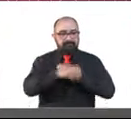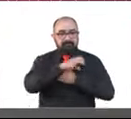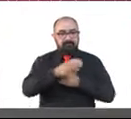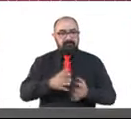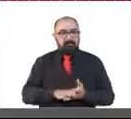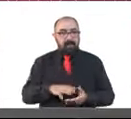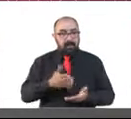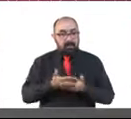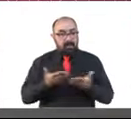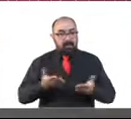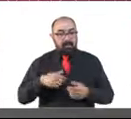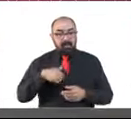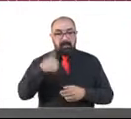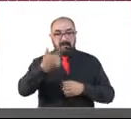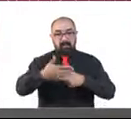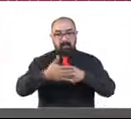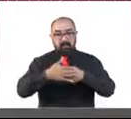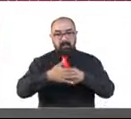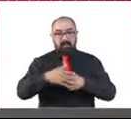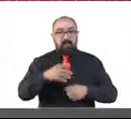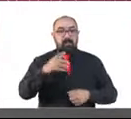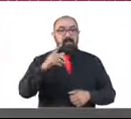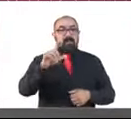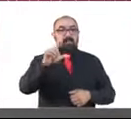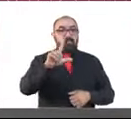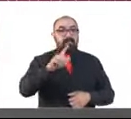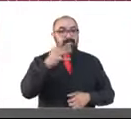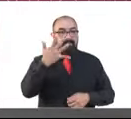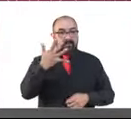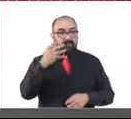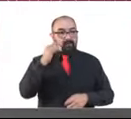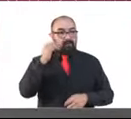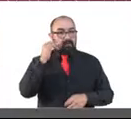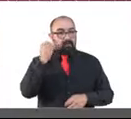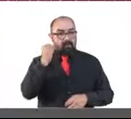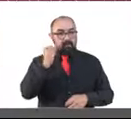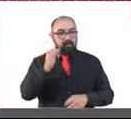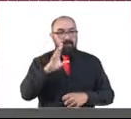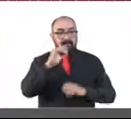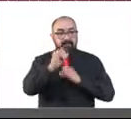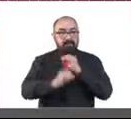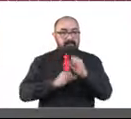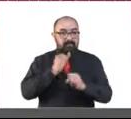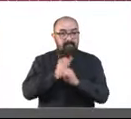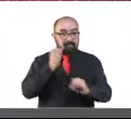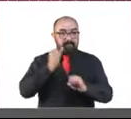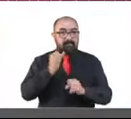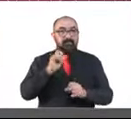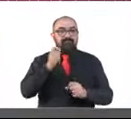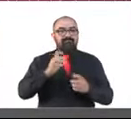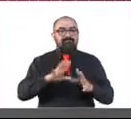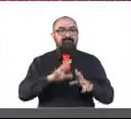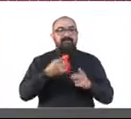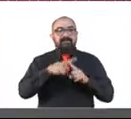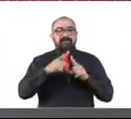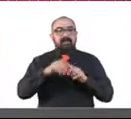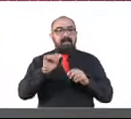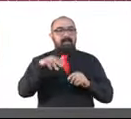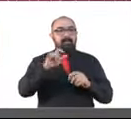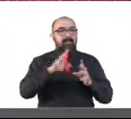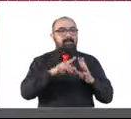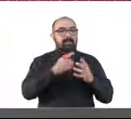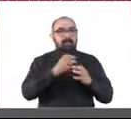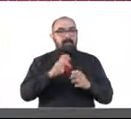lunes es 5 de junio, que es Día Internacional del Medio Ambiente, el 4 va a pasar algo